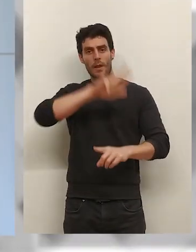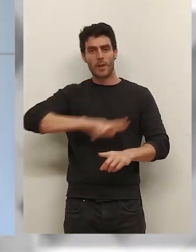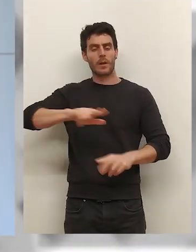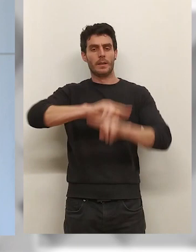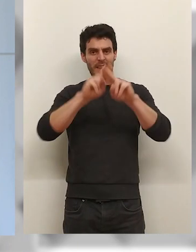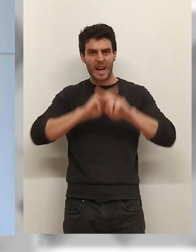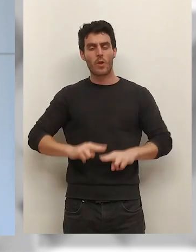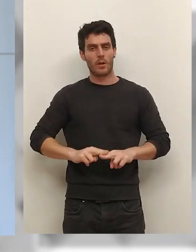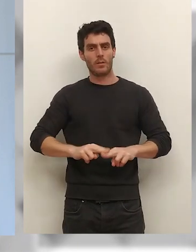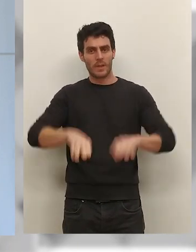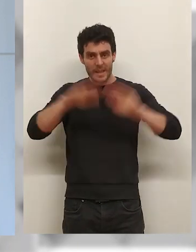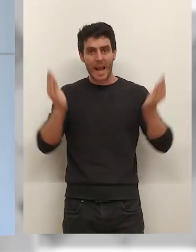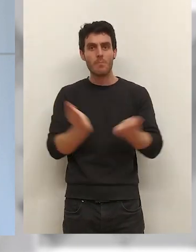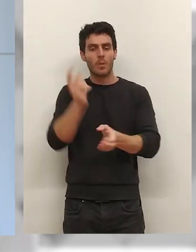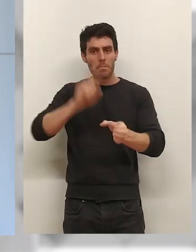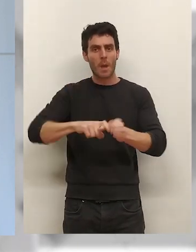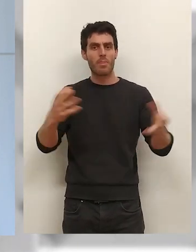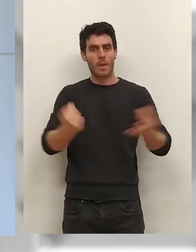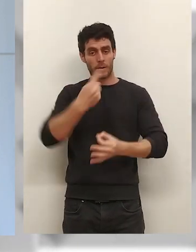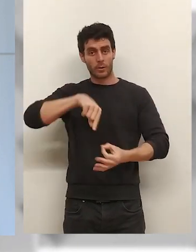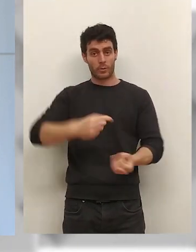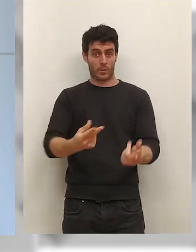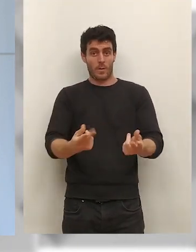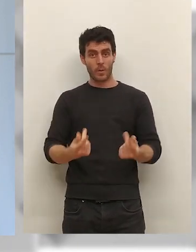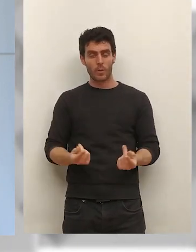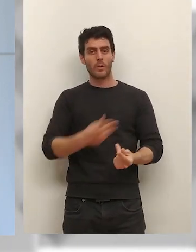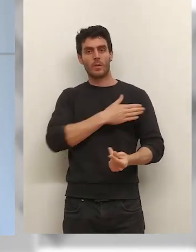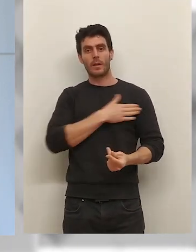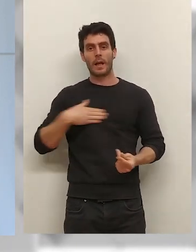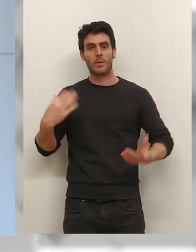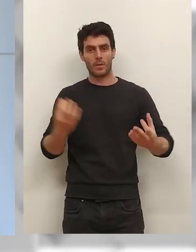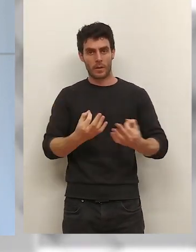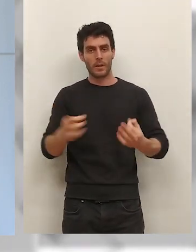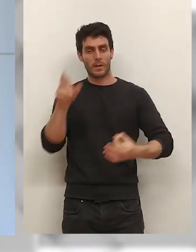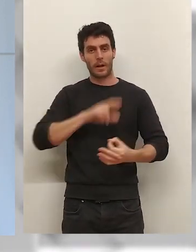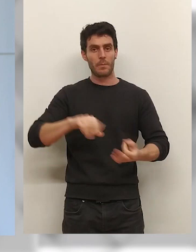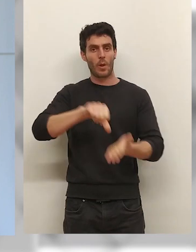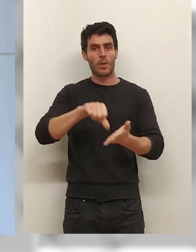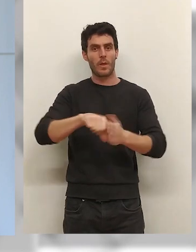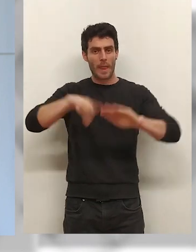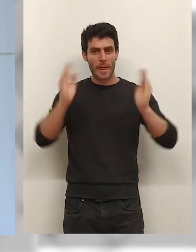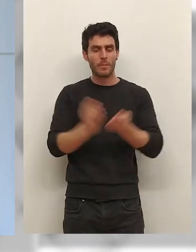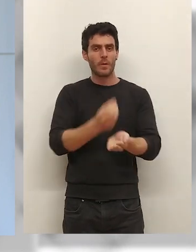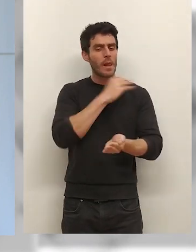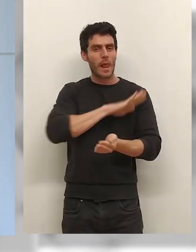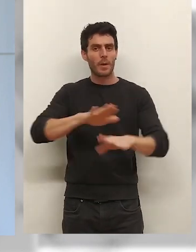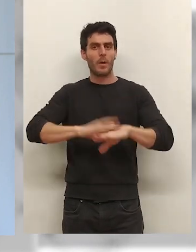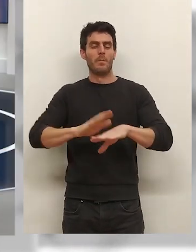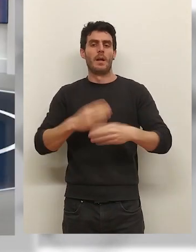internacional. La partida se juega en el mundo y, por lo tanto, nosotros como Logroño aspiramos a ser, como digo, la mejor ciudad del mundo para